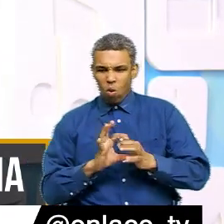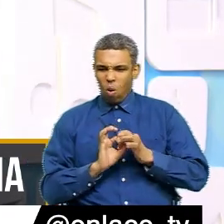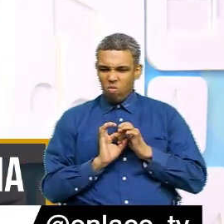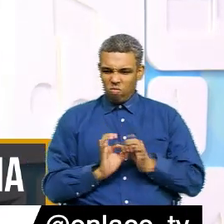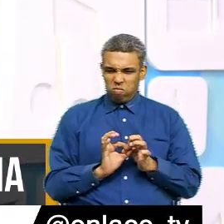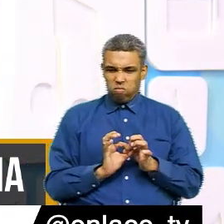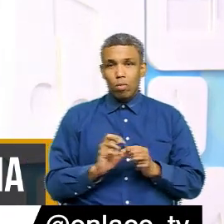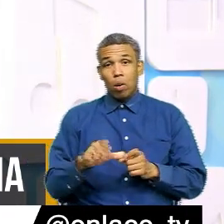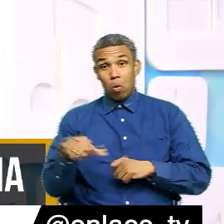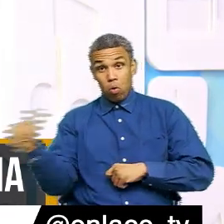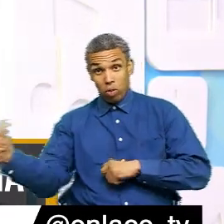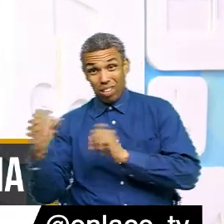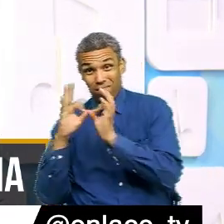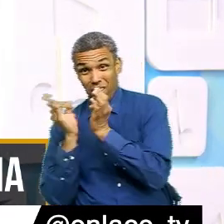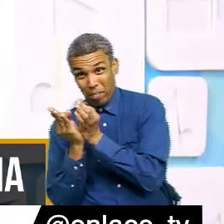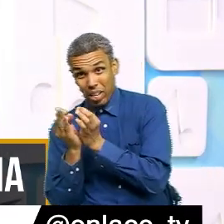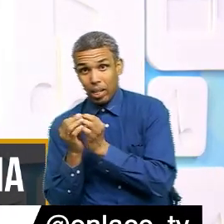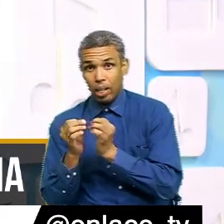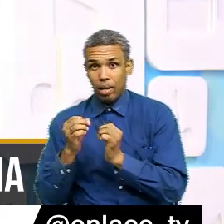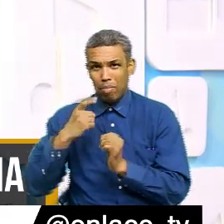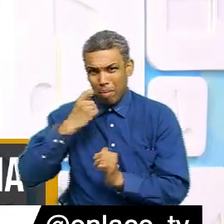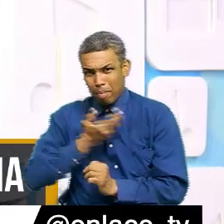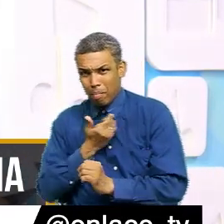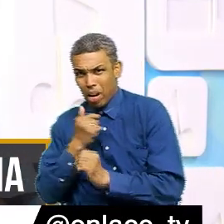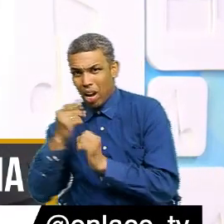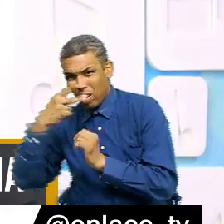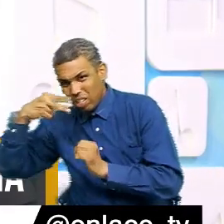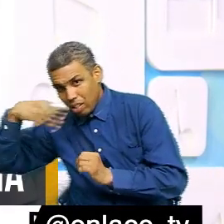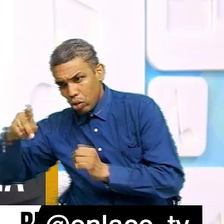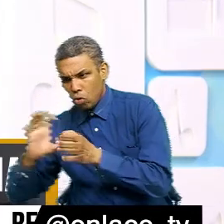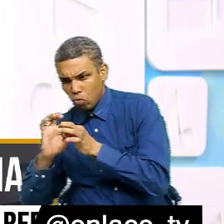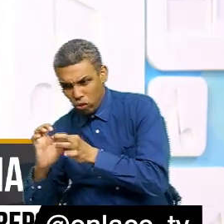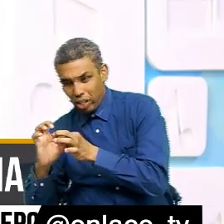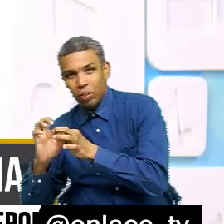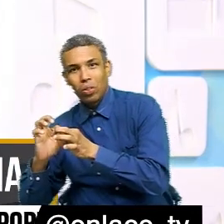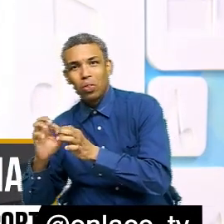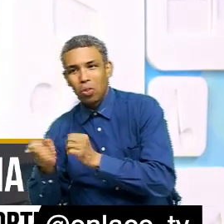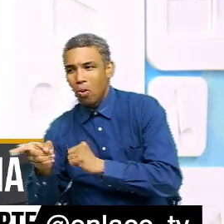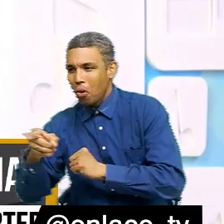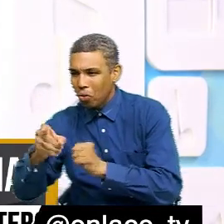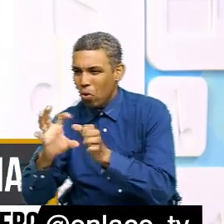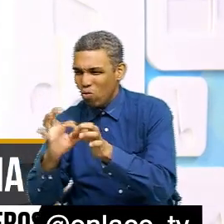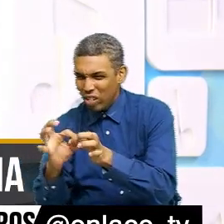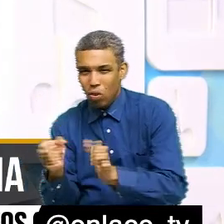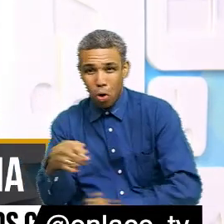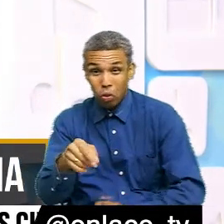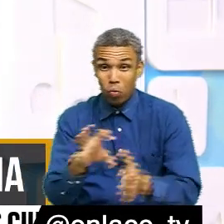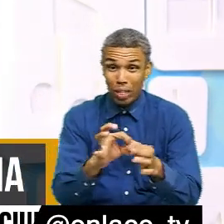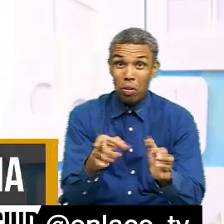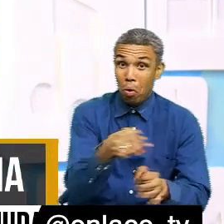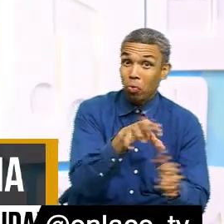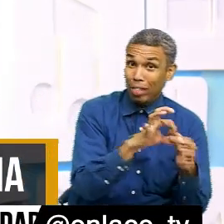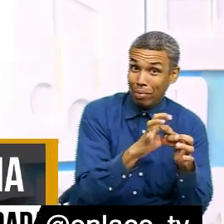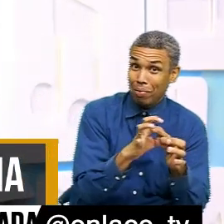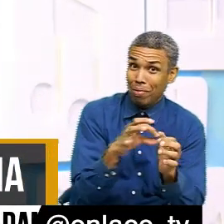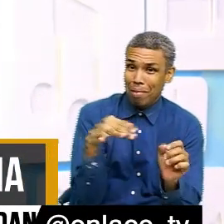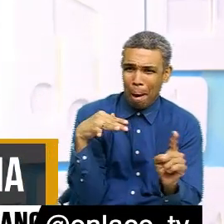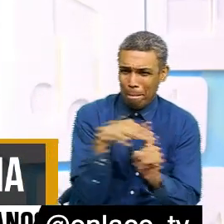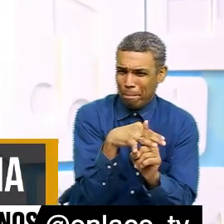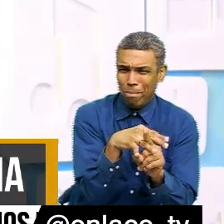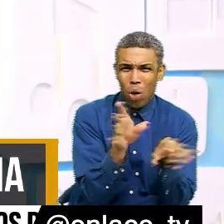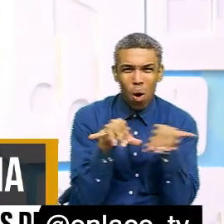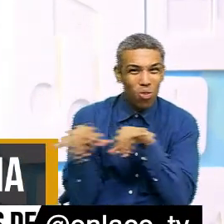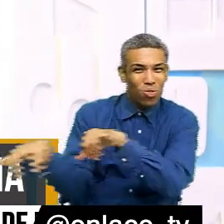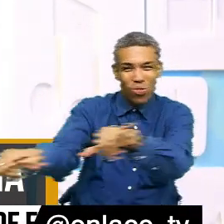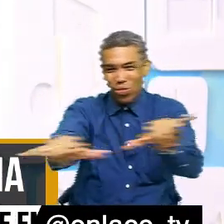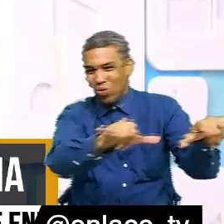siendo atacada, desquebrajada, algunas familias muy divididas. Este momento es precioso para que las familias al interior de ellas renueven